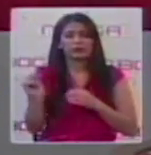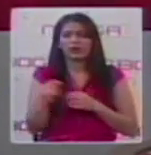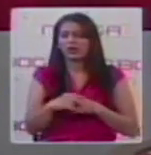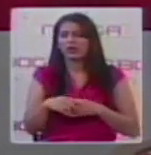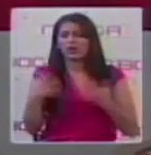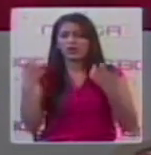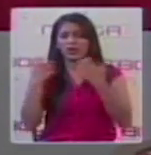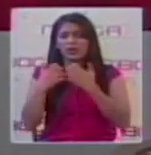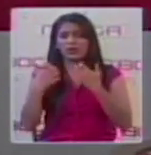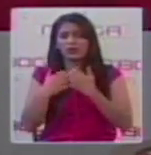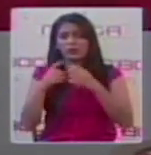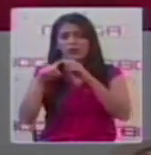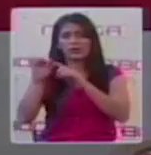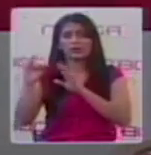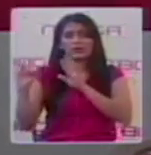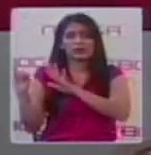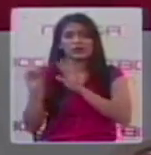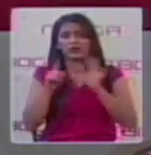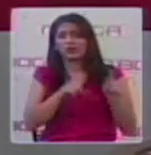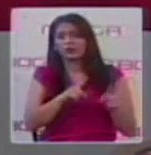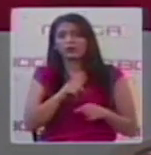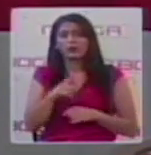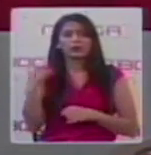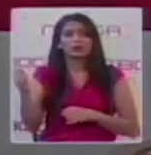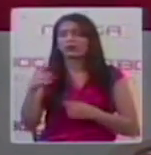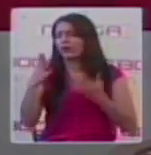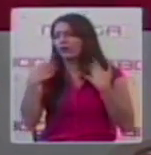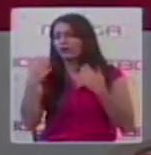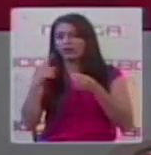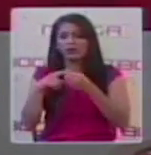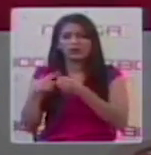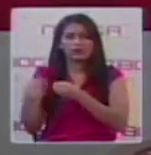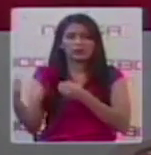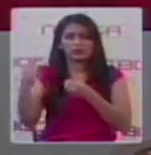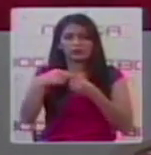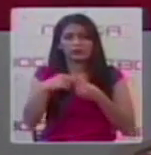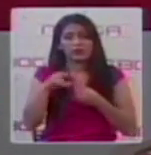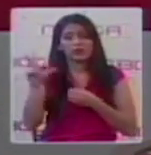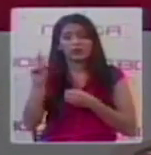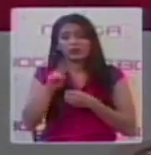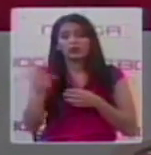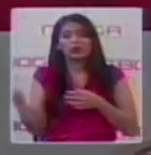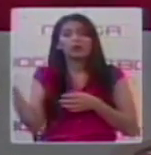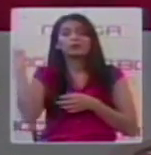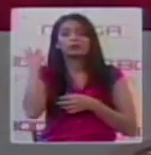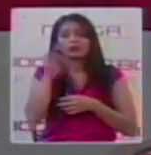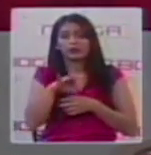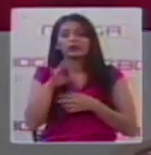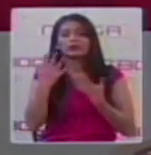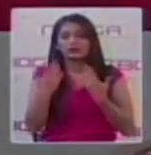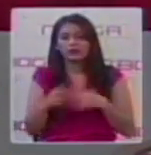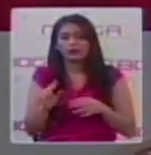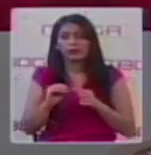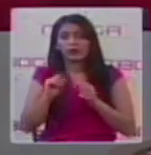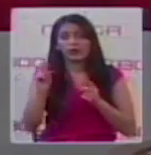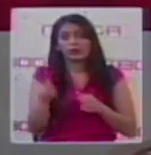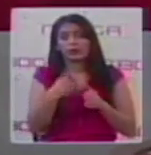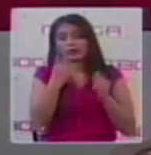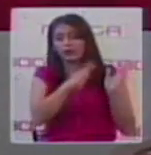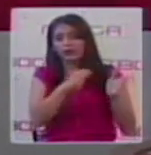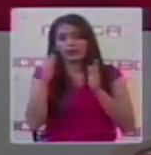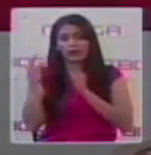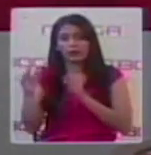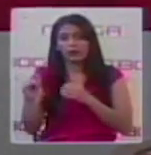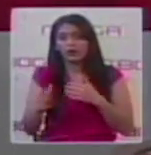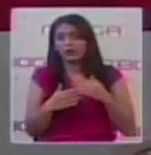de 8 universidades de las ciudades de Quito y Guayaquil. De ellos, 32 equipos clasificaron a la segunda etapa y los mejores 8 equipos